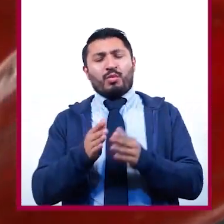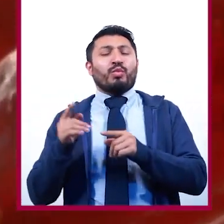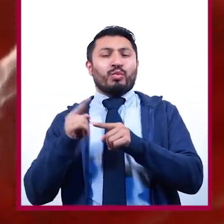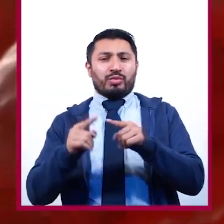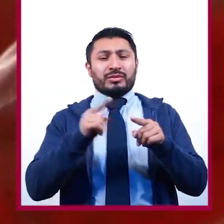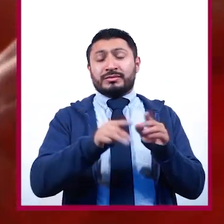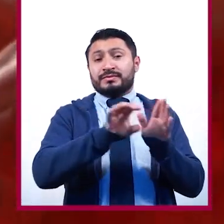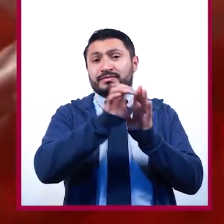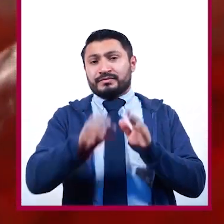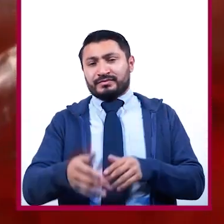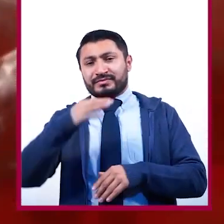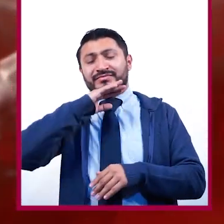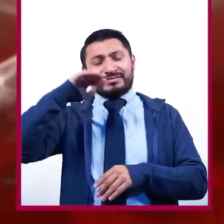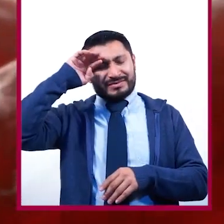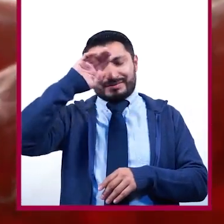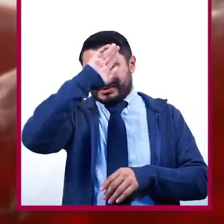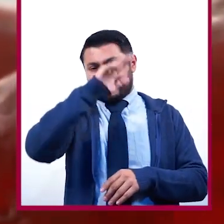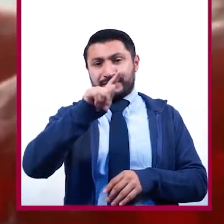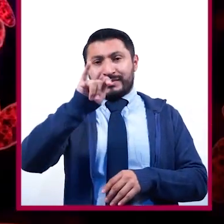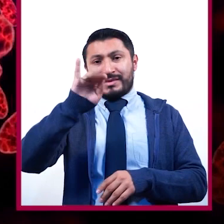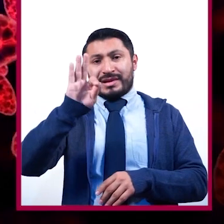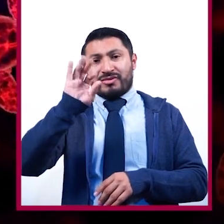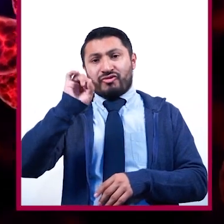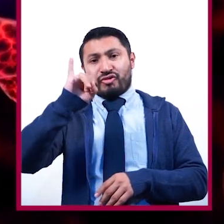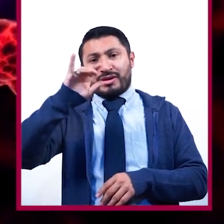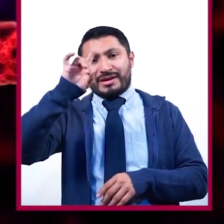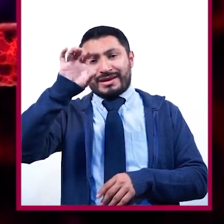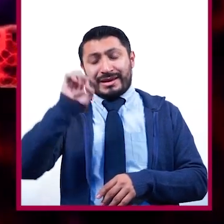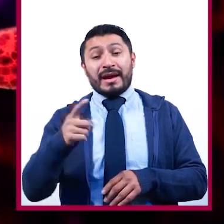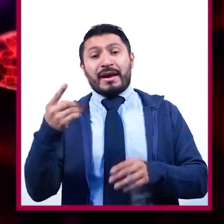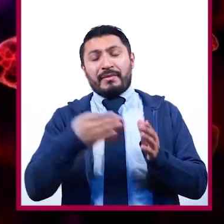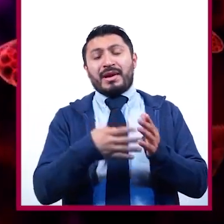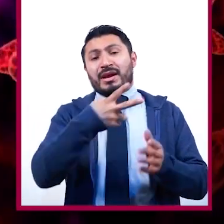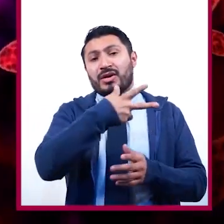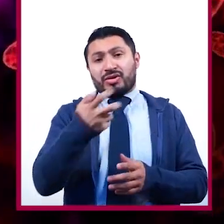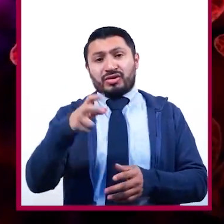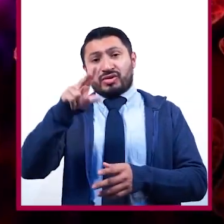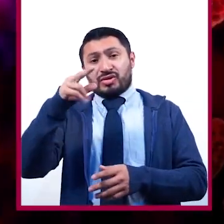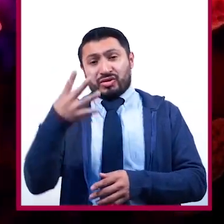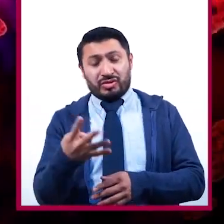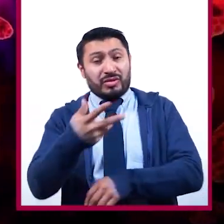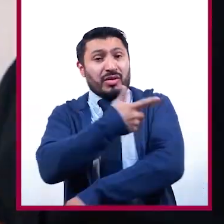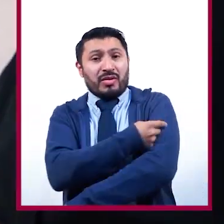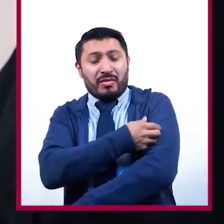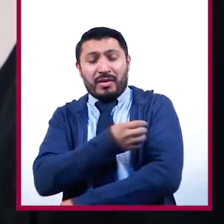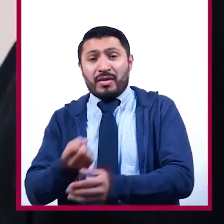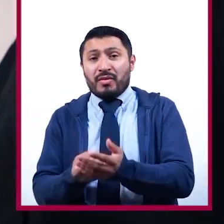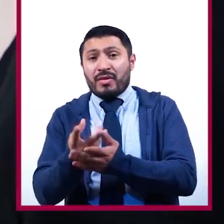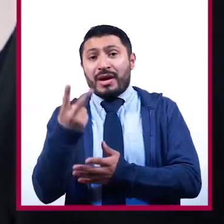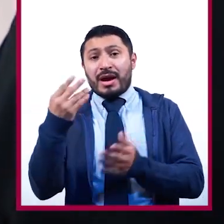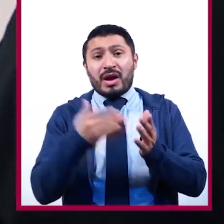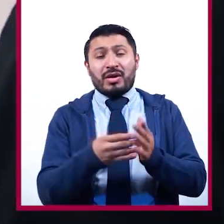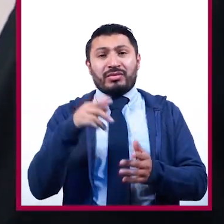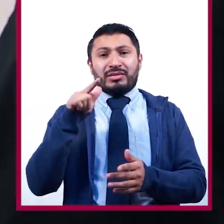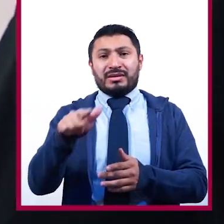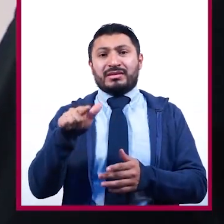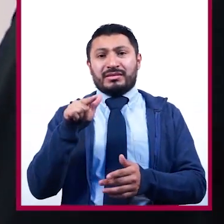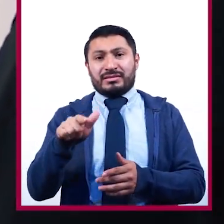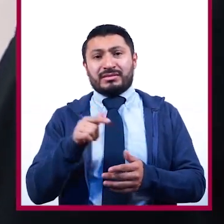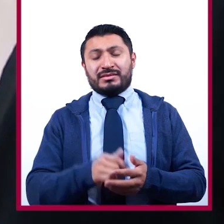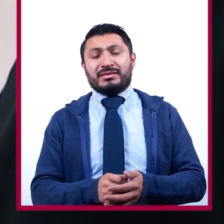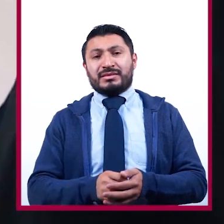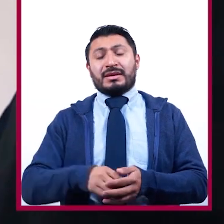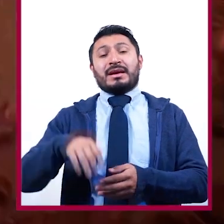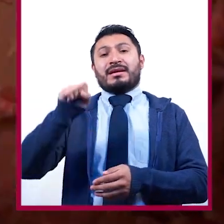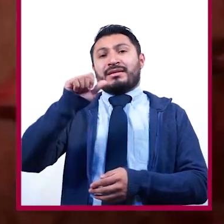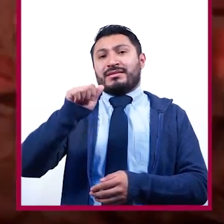distintos. Por ejemplo, la fiebre tifoidea apareció en 1884 y su vacuna salió a la luz en